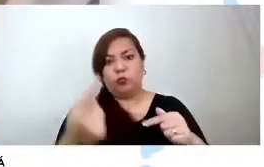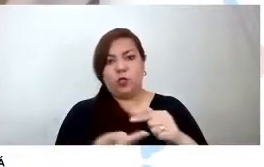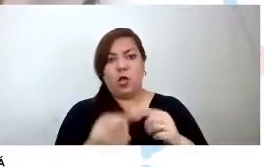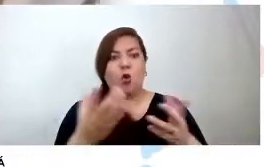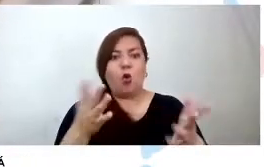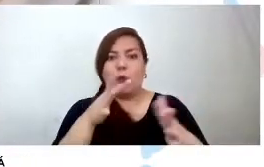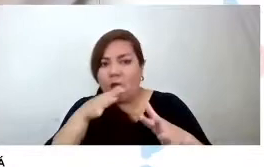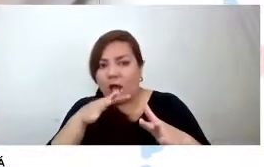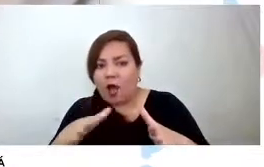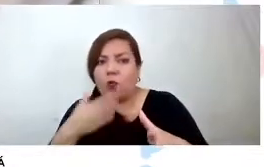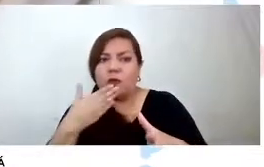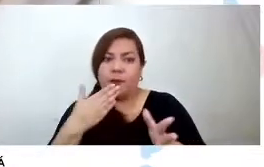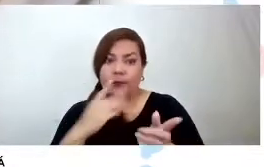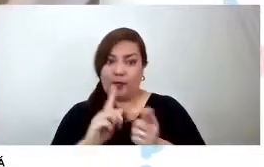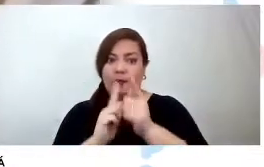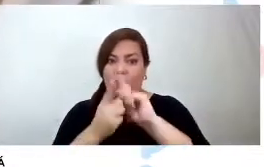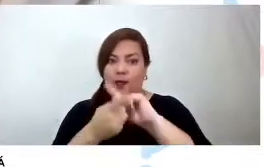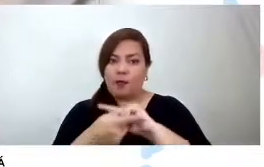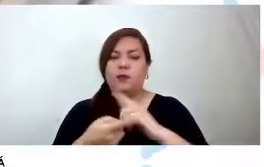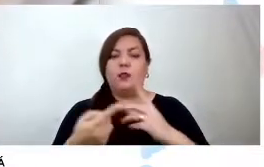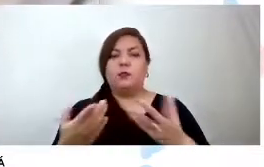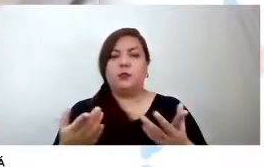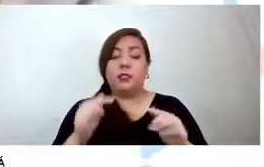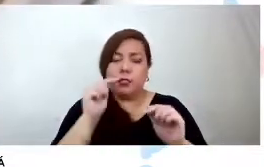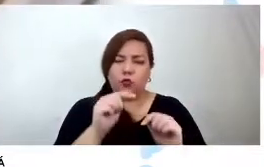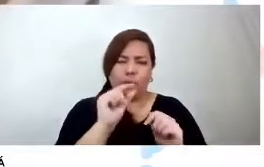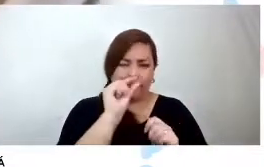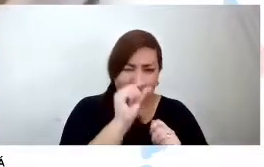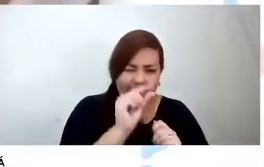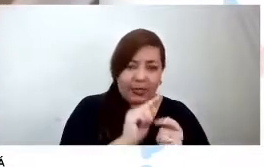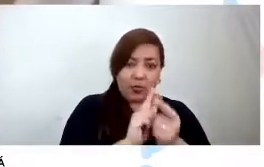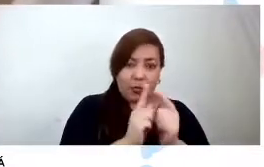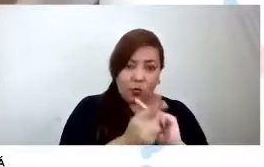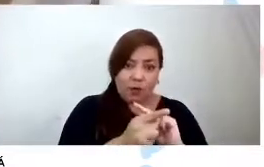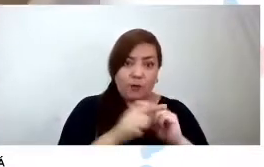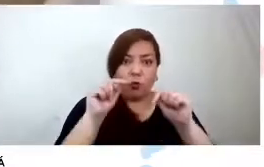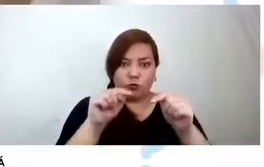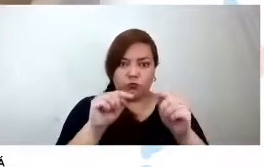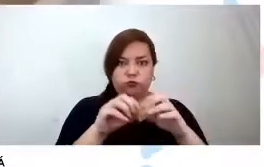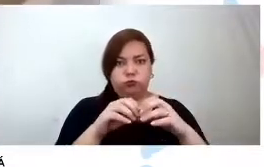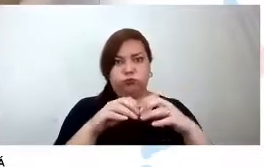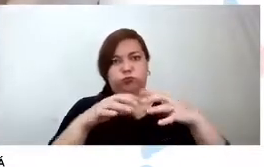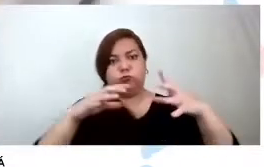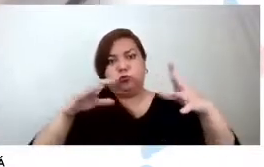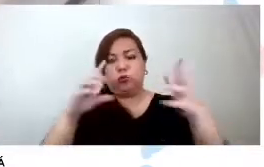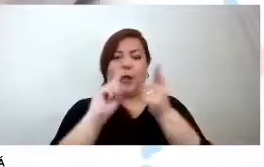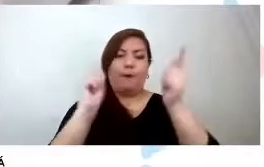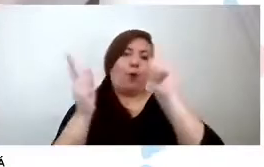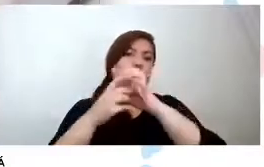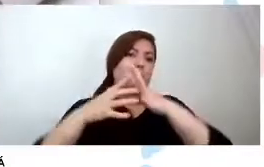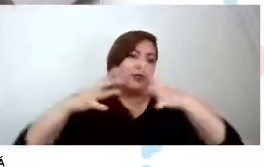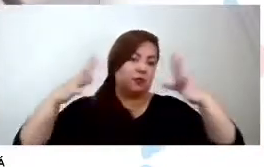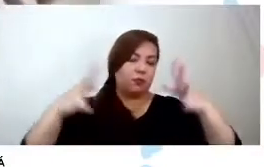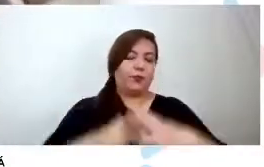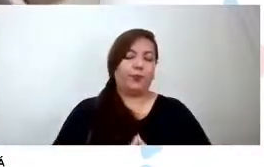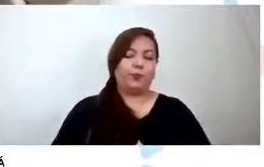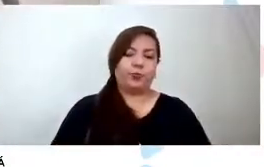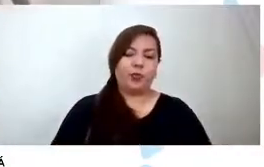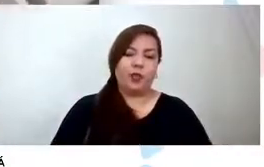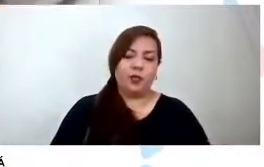aguas. Esos pequeños cambios van a generar extinciones masivas. Aquí en la